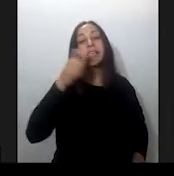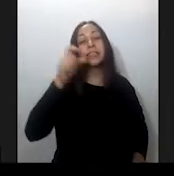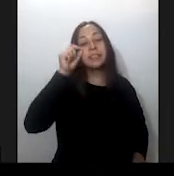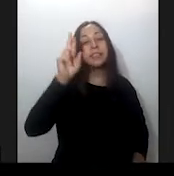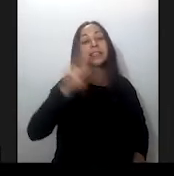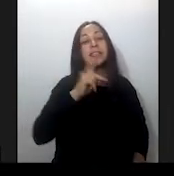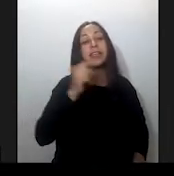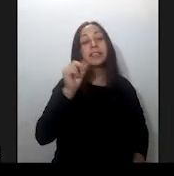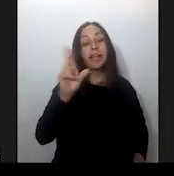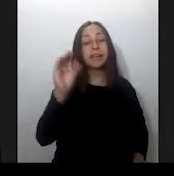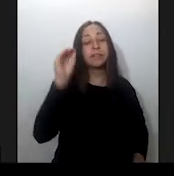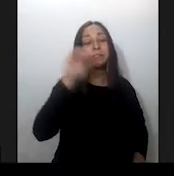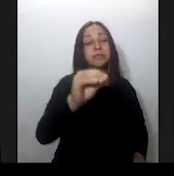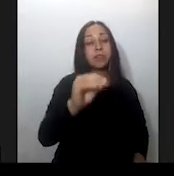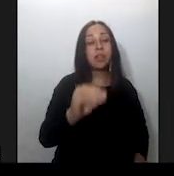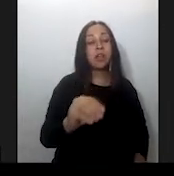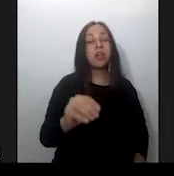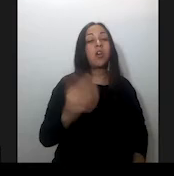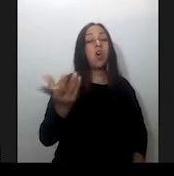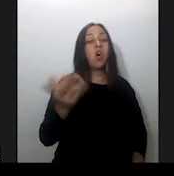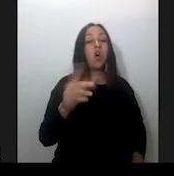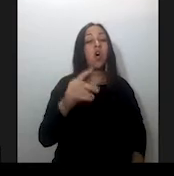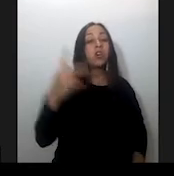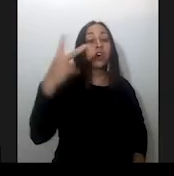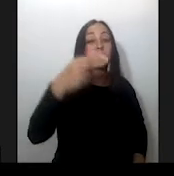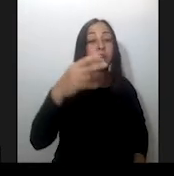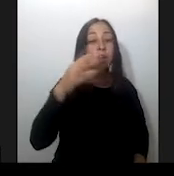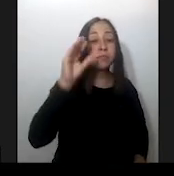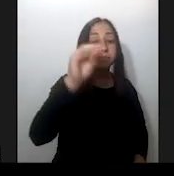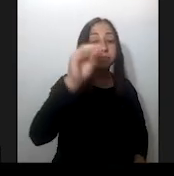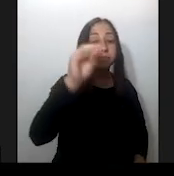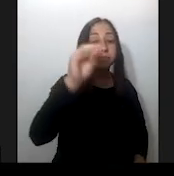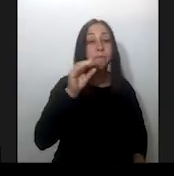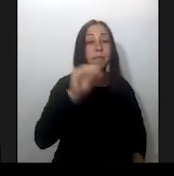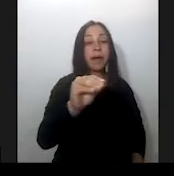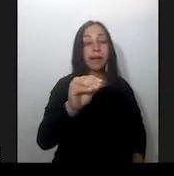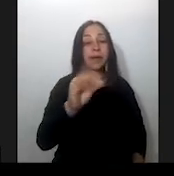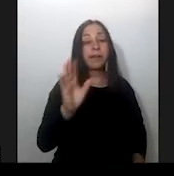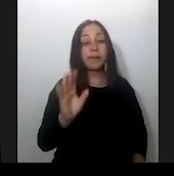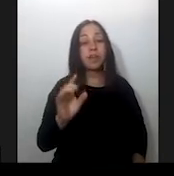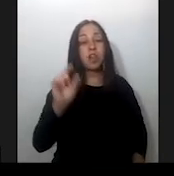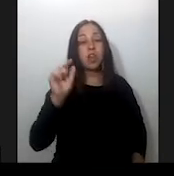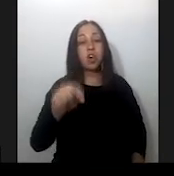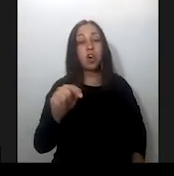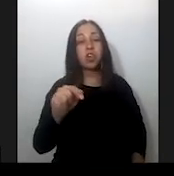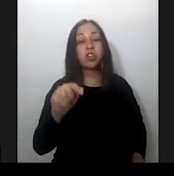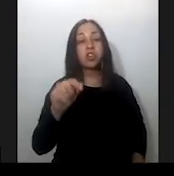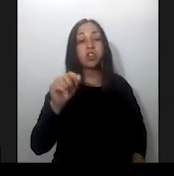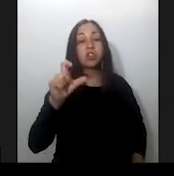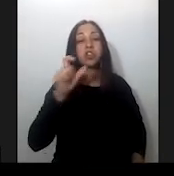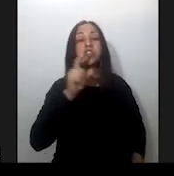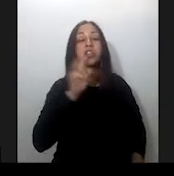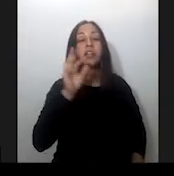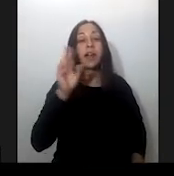agarrar y cortar esto. Hice un control X y lo pegué acá, control V. Y yo acá puedo